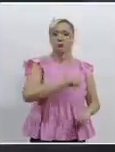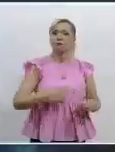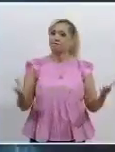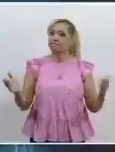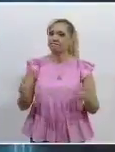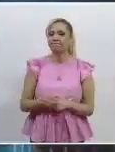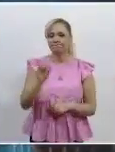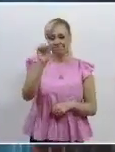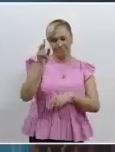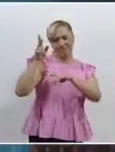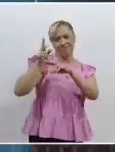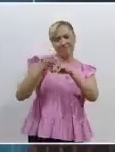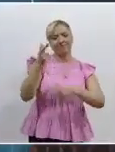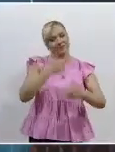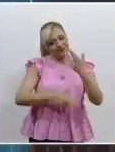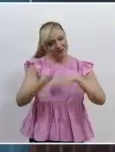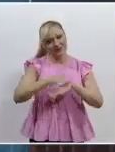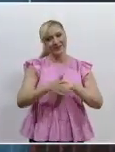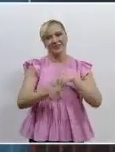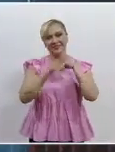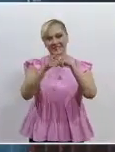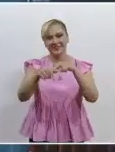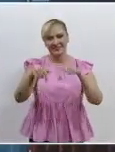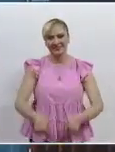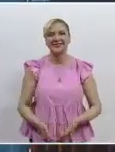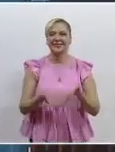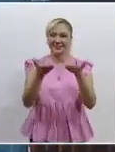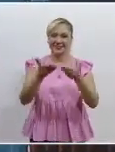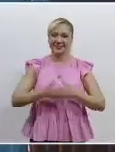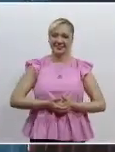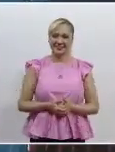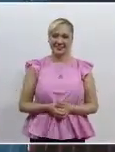Es momento de una pausa y continuamos con más en Semanario Judicial.